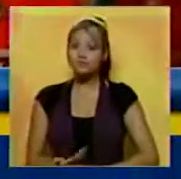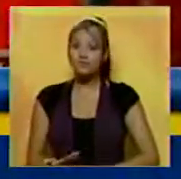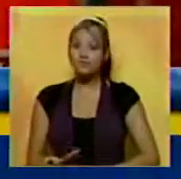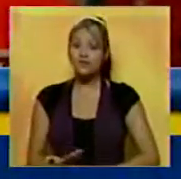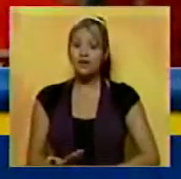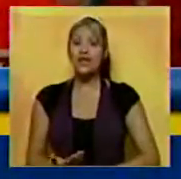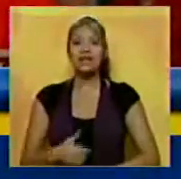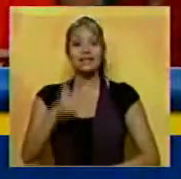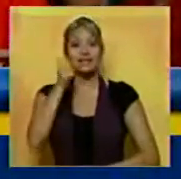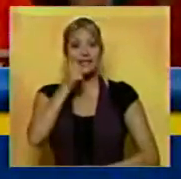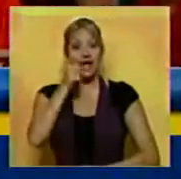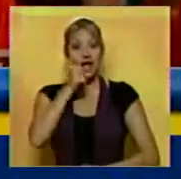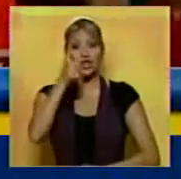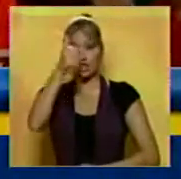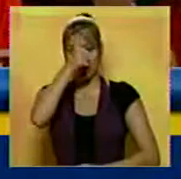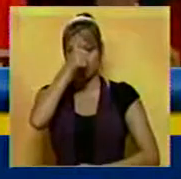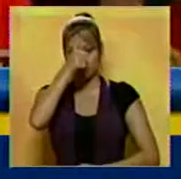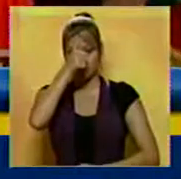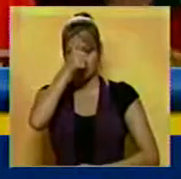el fin de semana